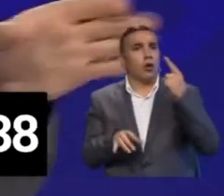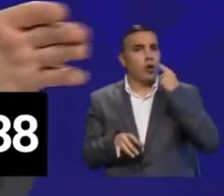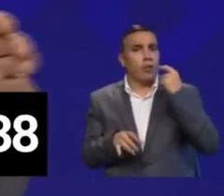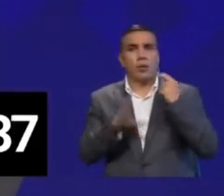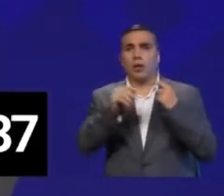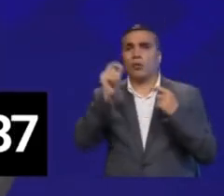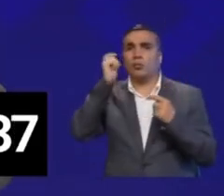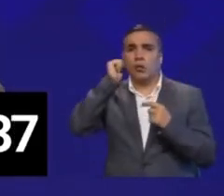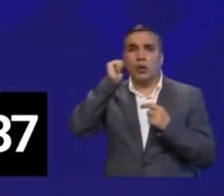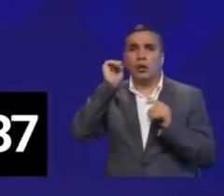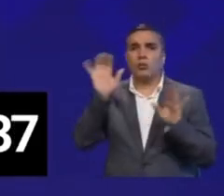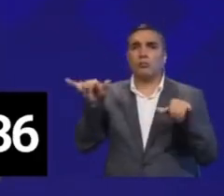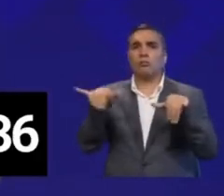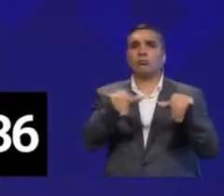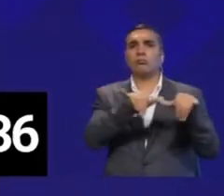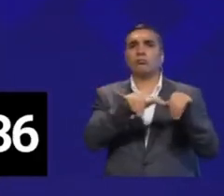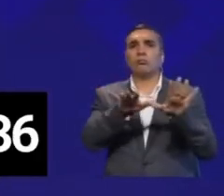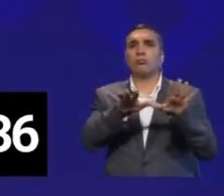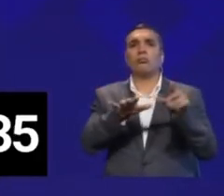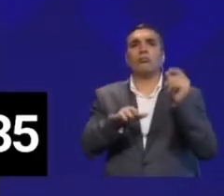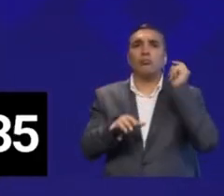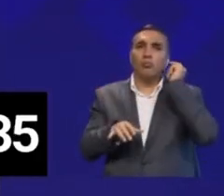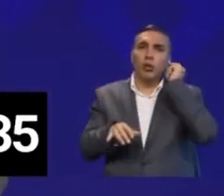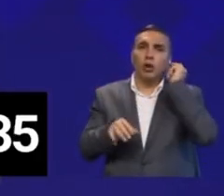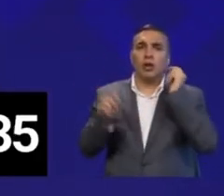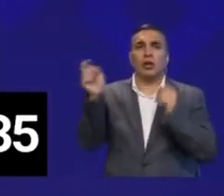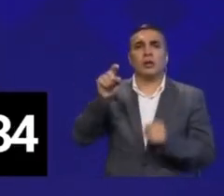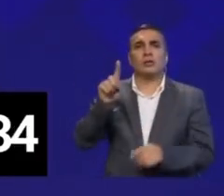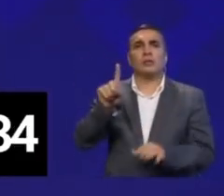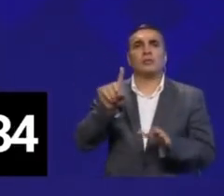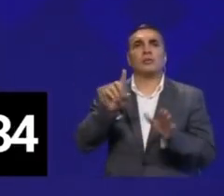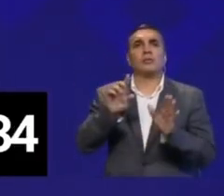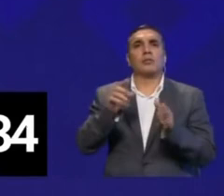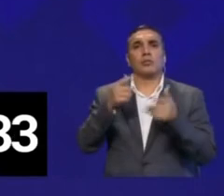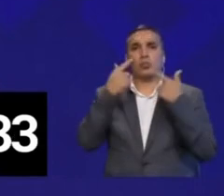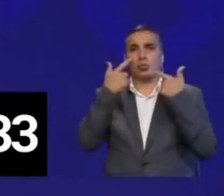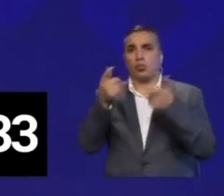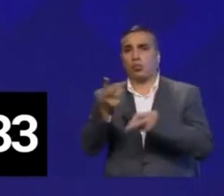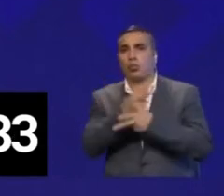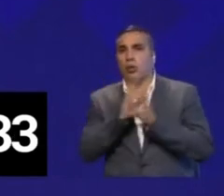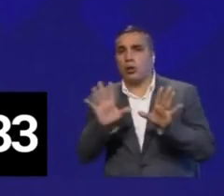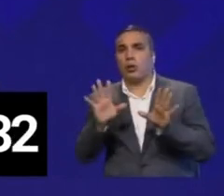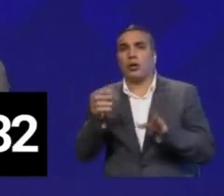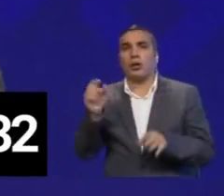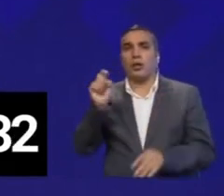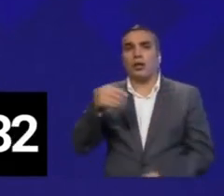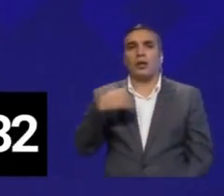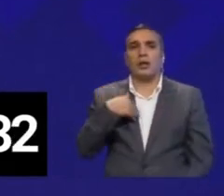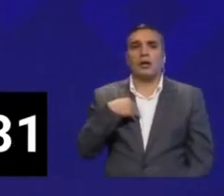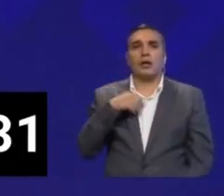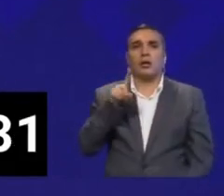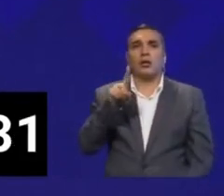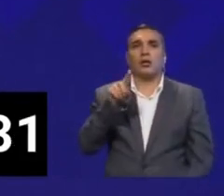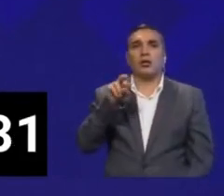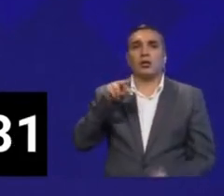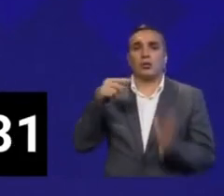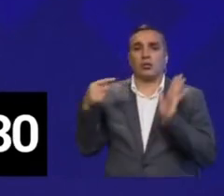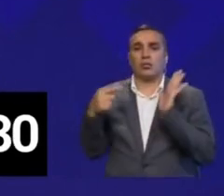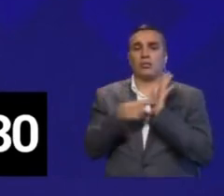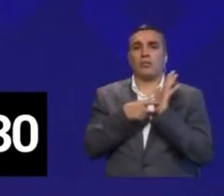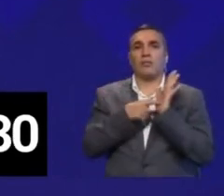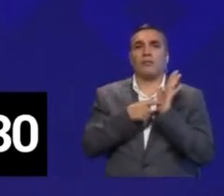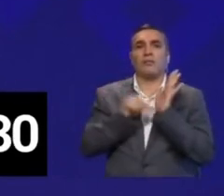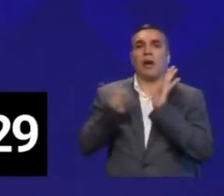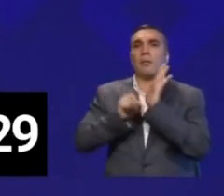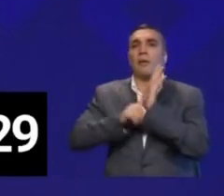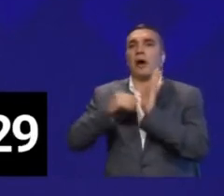en los hombres. A las mujeres necesitamos darles prevención. Tienen que tener un botón de auxilio. O si